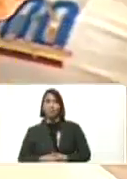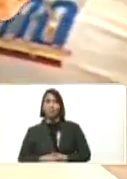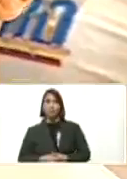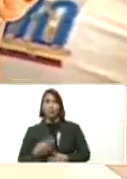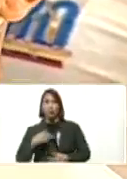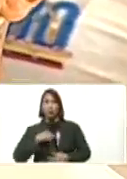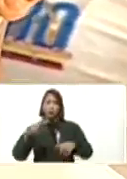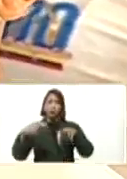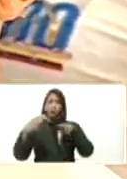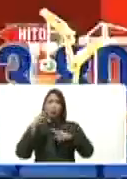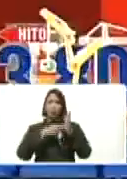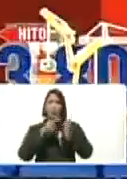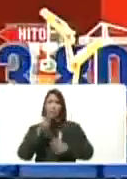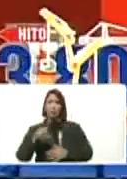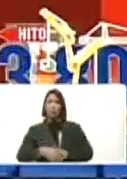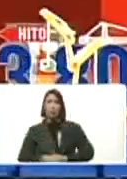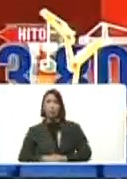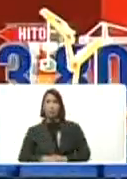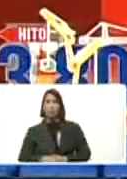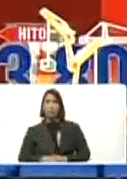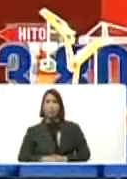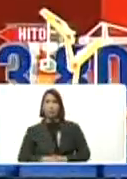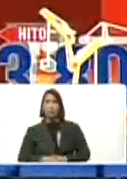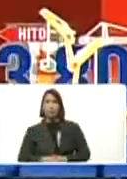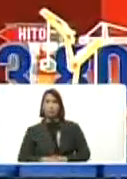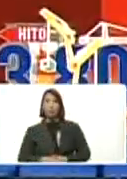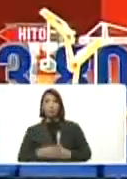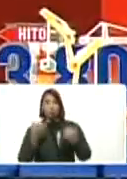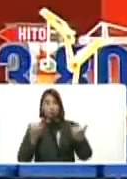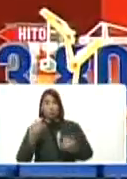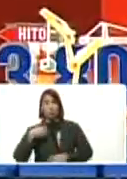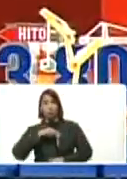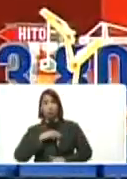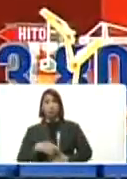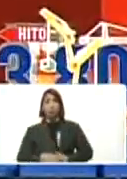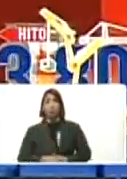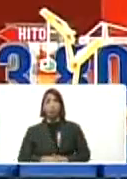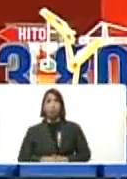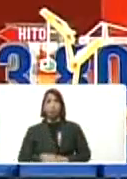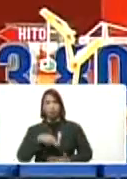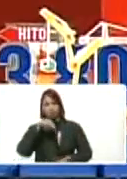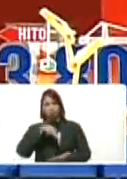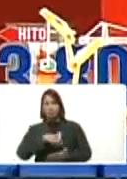el 2021. Y aquí estamos, pues, de pie,